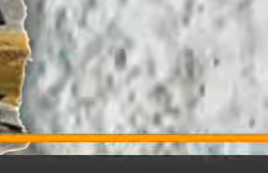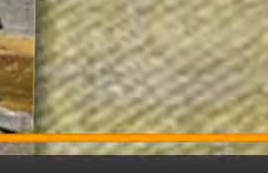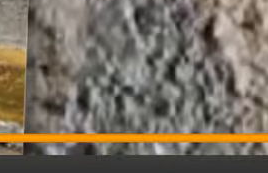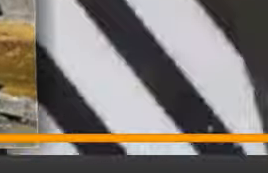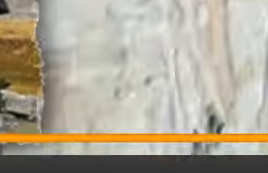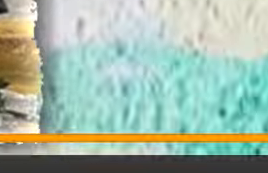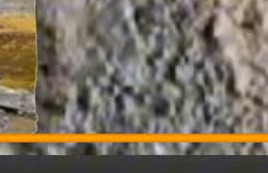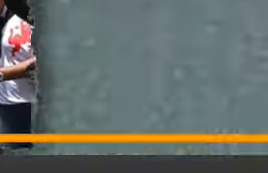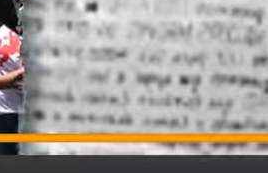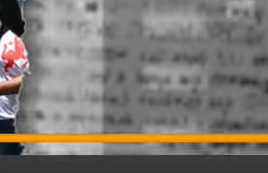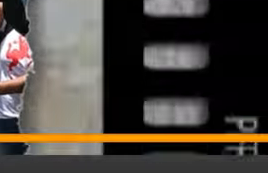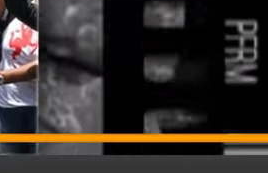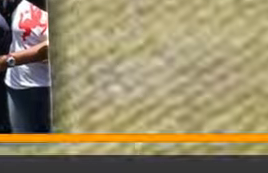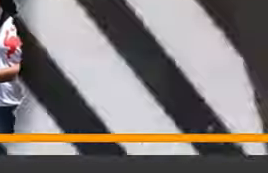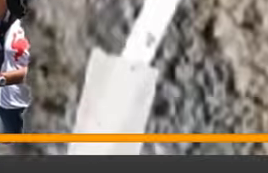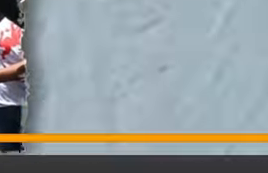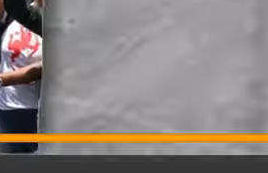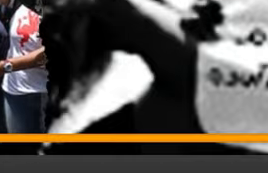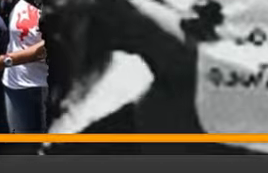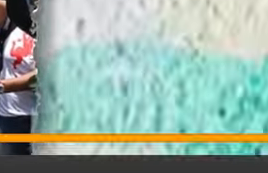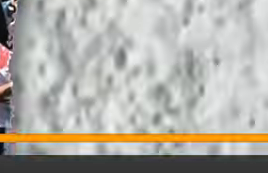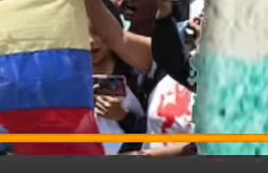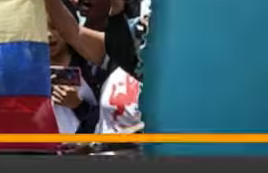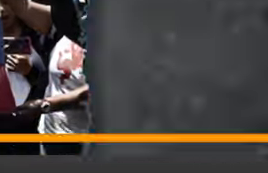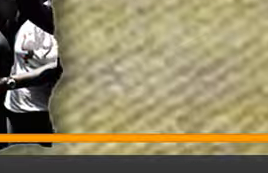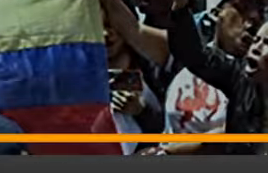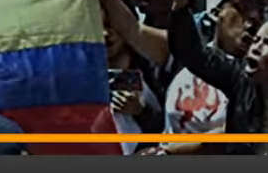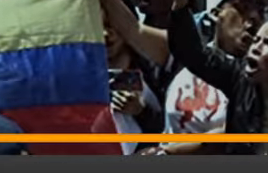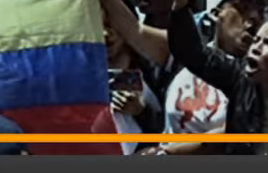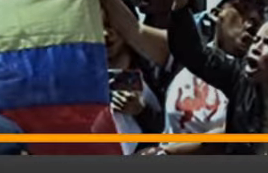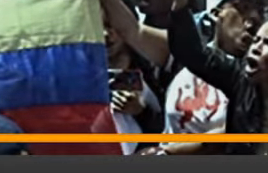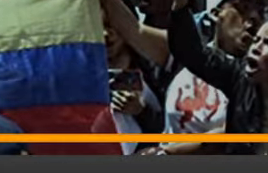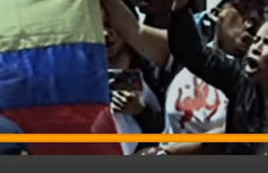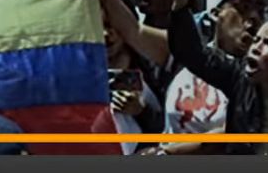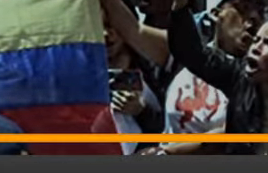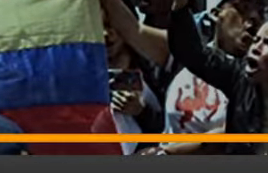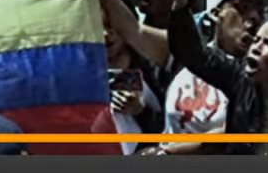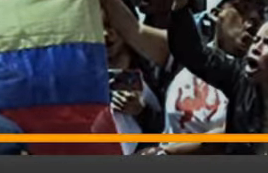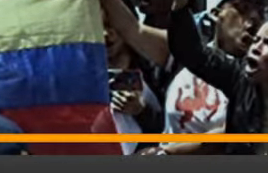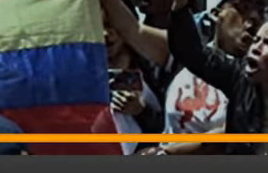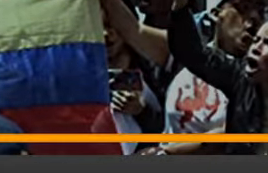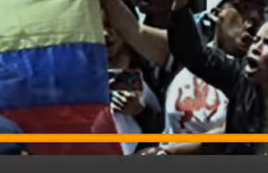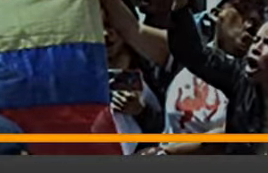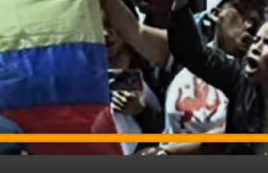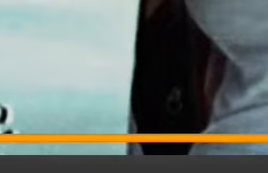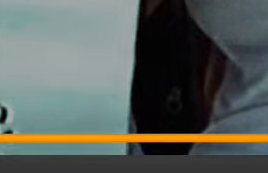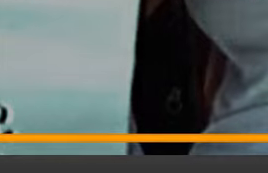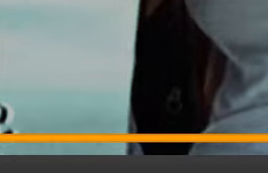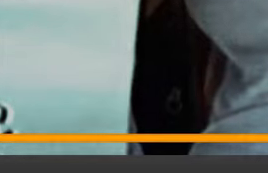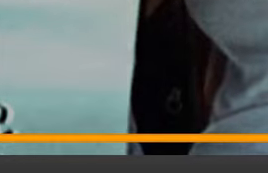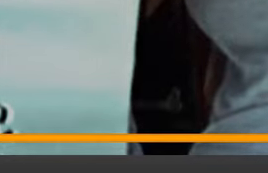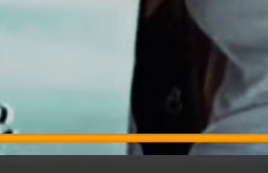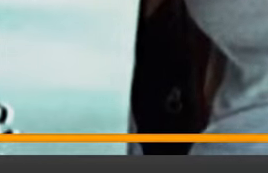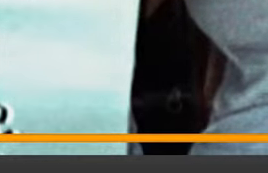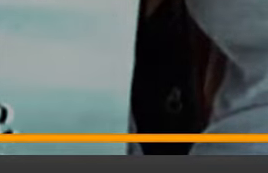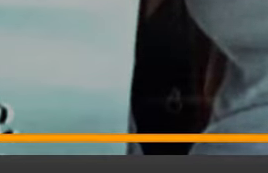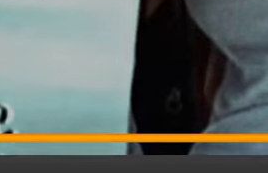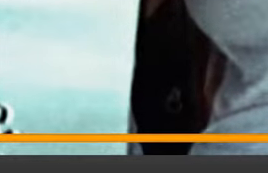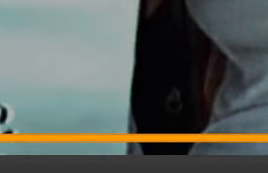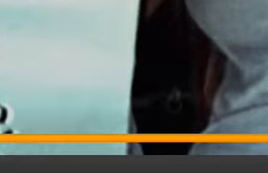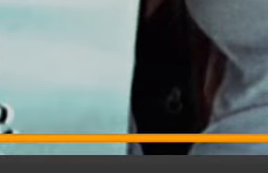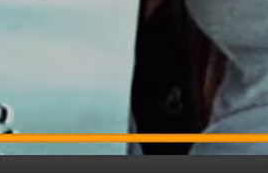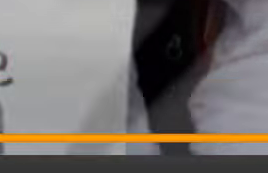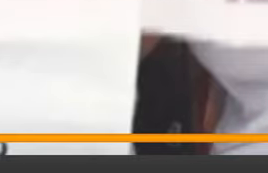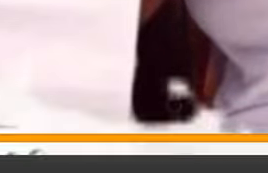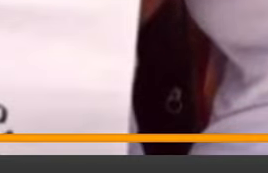y violaciones a los derechos humanos como maltratos y entre algunas cosas, y comparte testimonios que detallan los abusos que